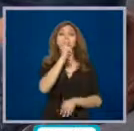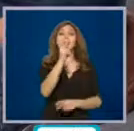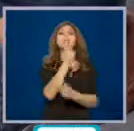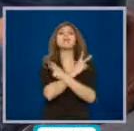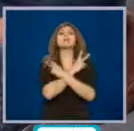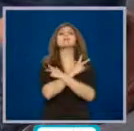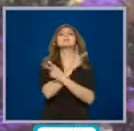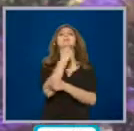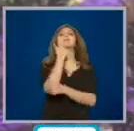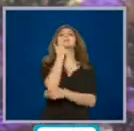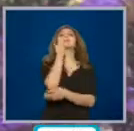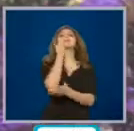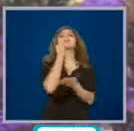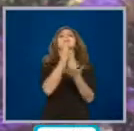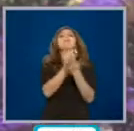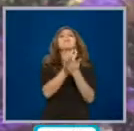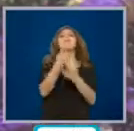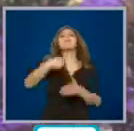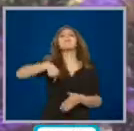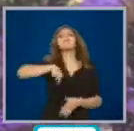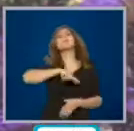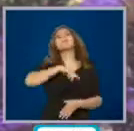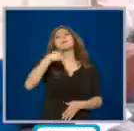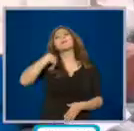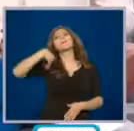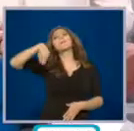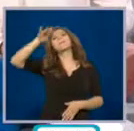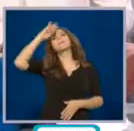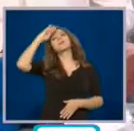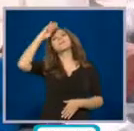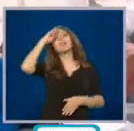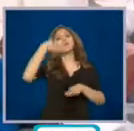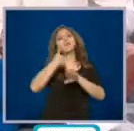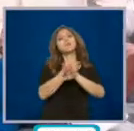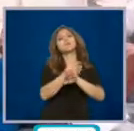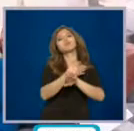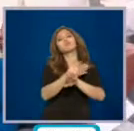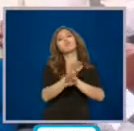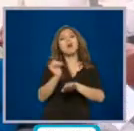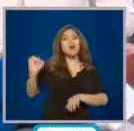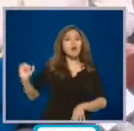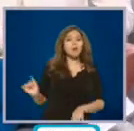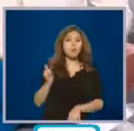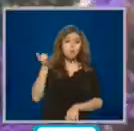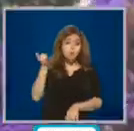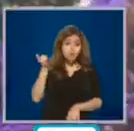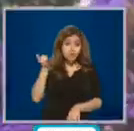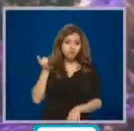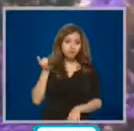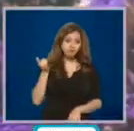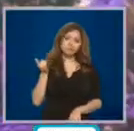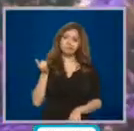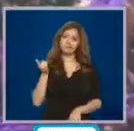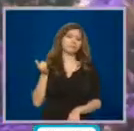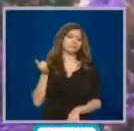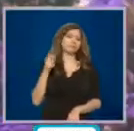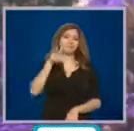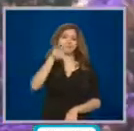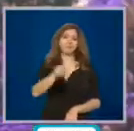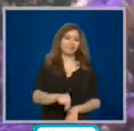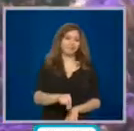y además somos tan ingenuos que creemos que vamos a recuperar todas esas horas extraviadas los últimos 6 meses. Claro. No